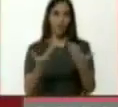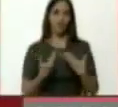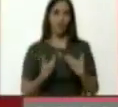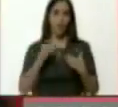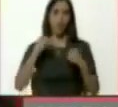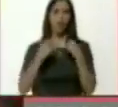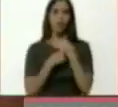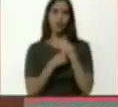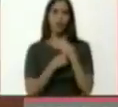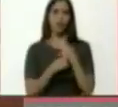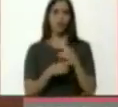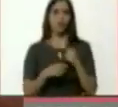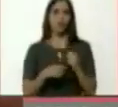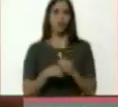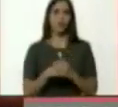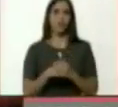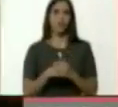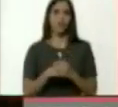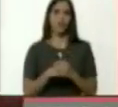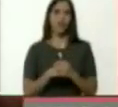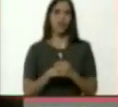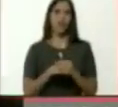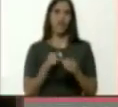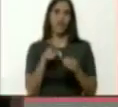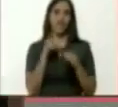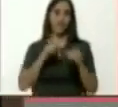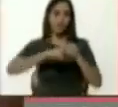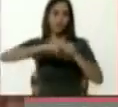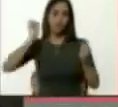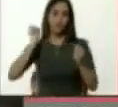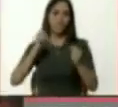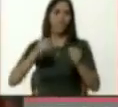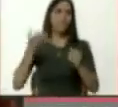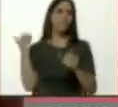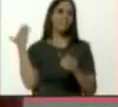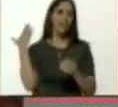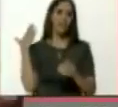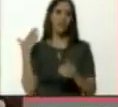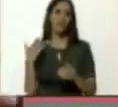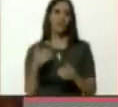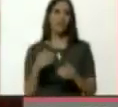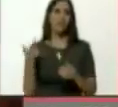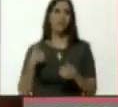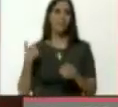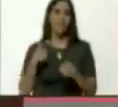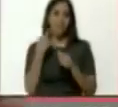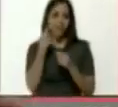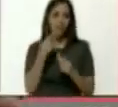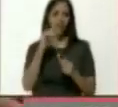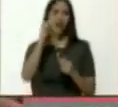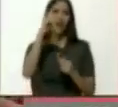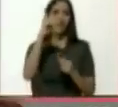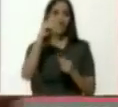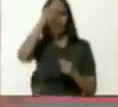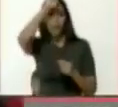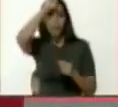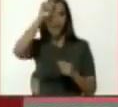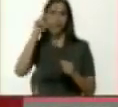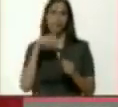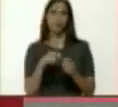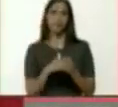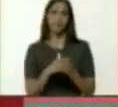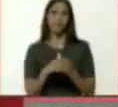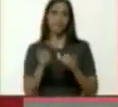Guaidó, que... Ellos se delastraban del pasado, que tenía que ver con AD y COPEI, y